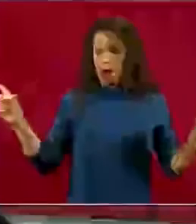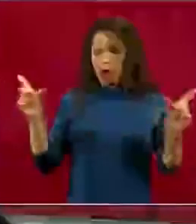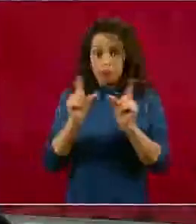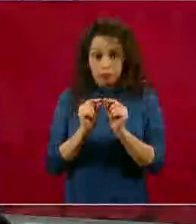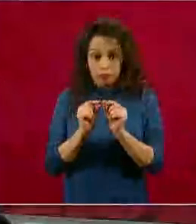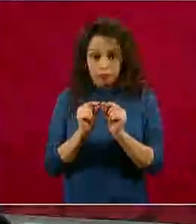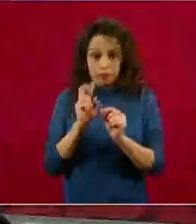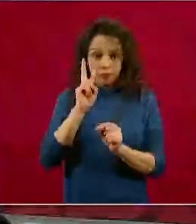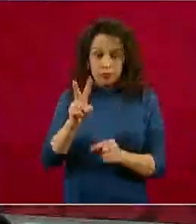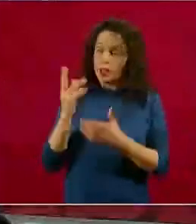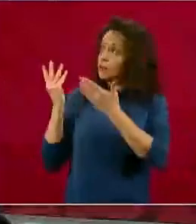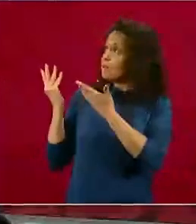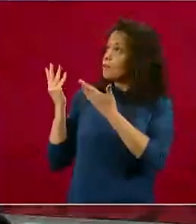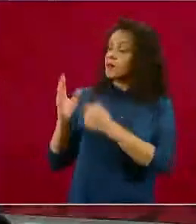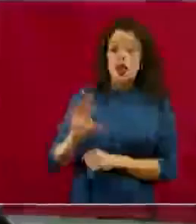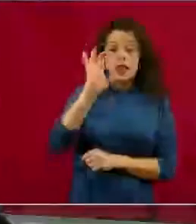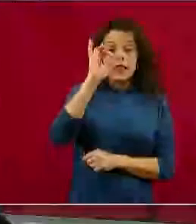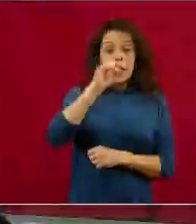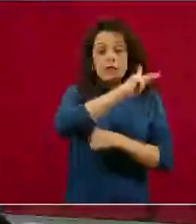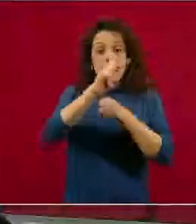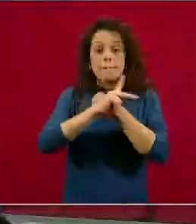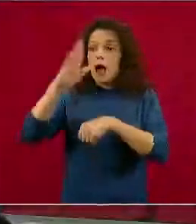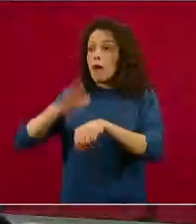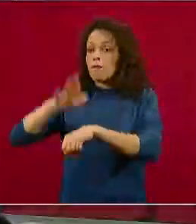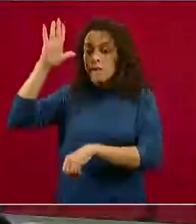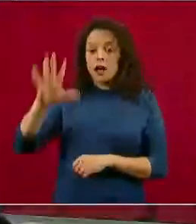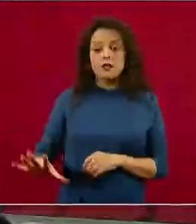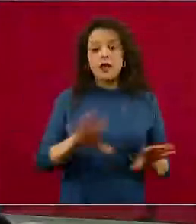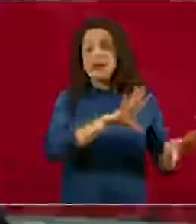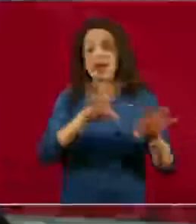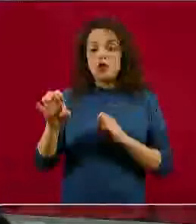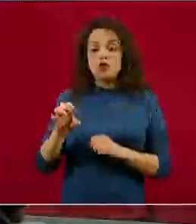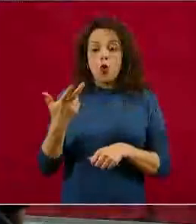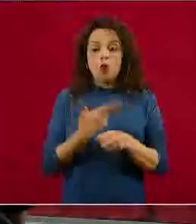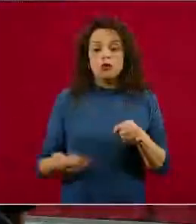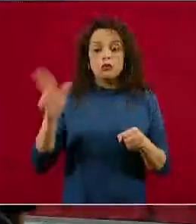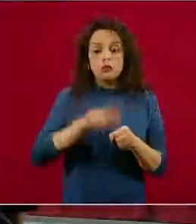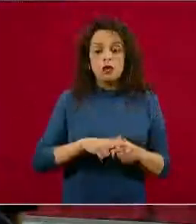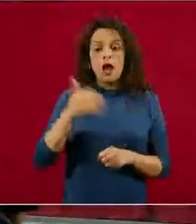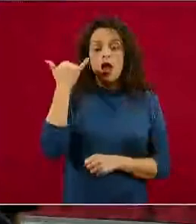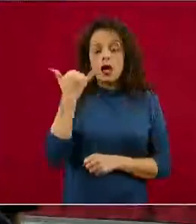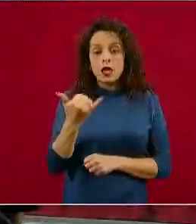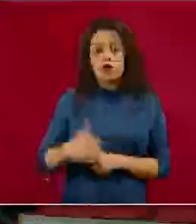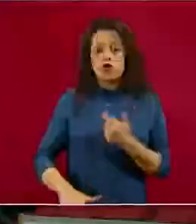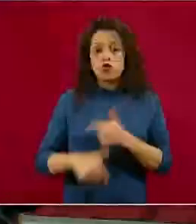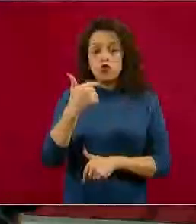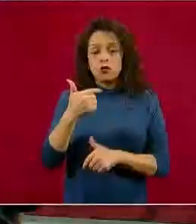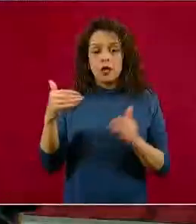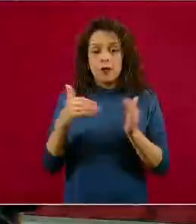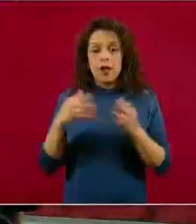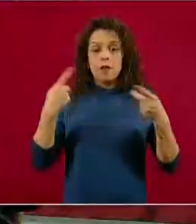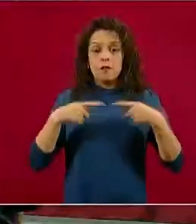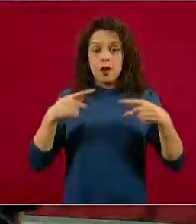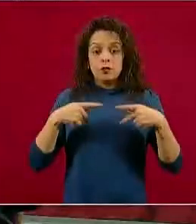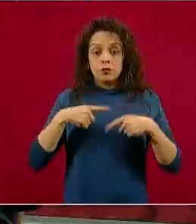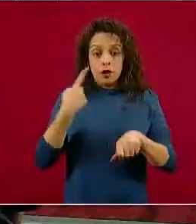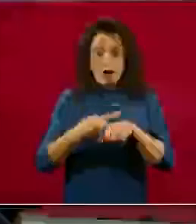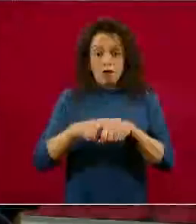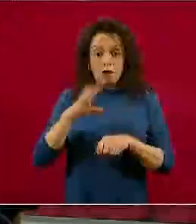países, 500 hospitales y se reclutaron a 12,000 personas enfermas de COVID-19. No